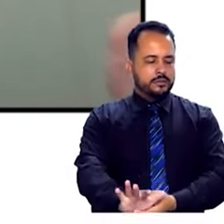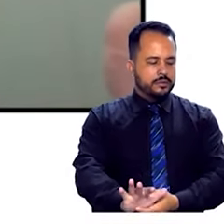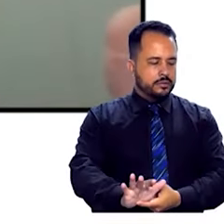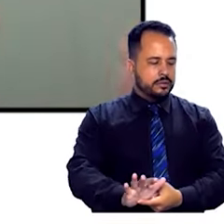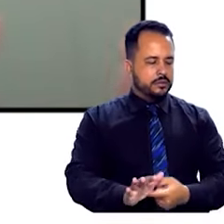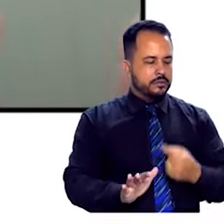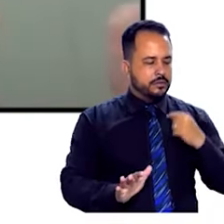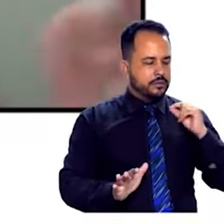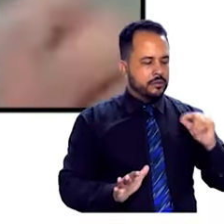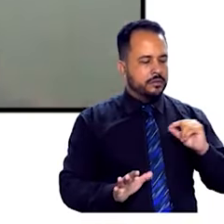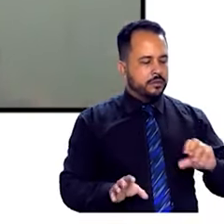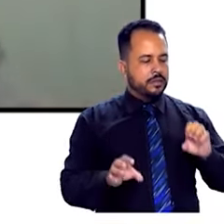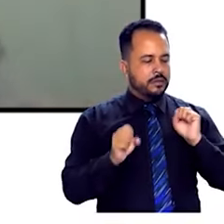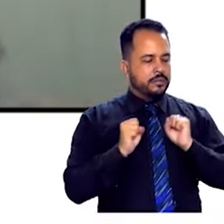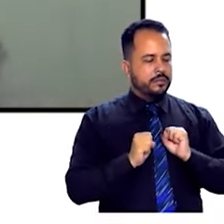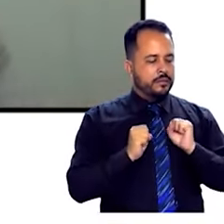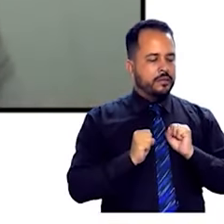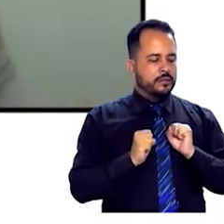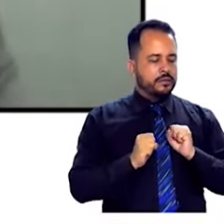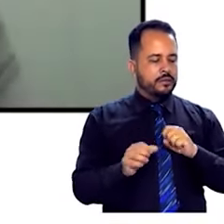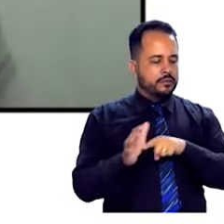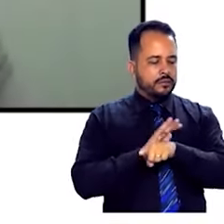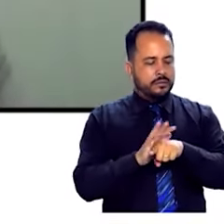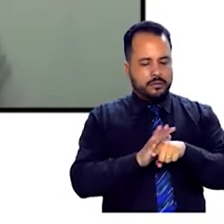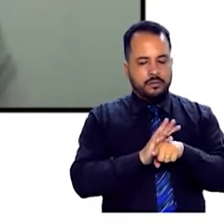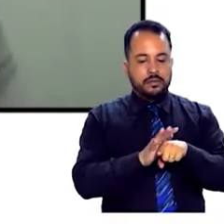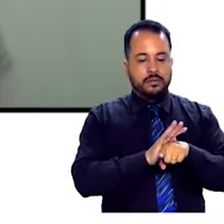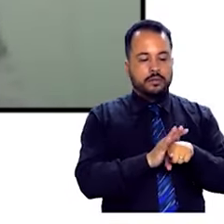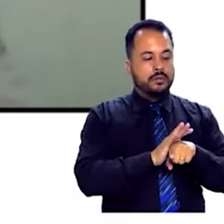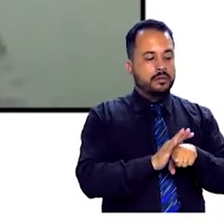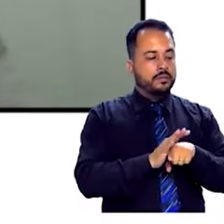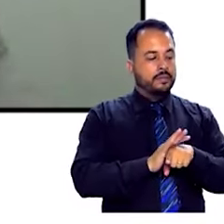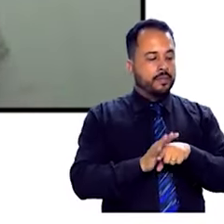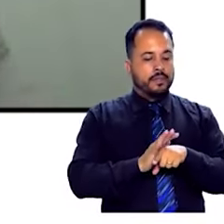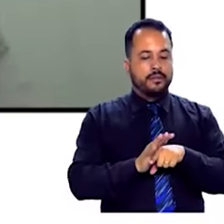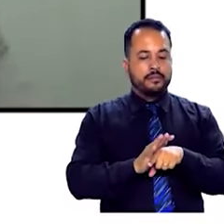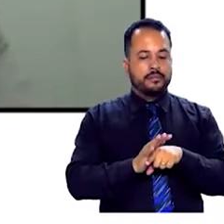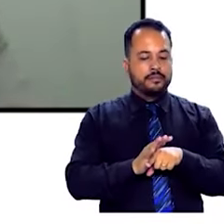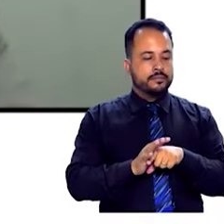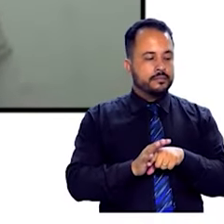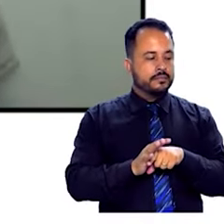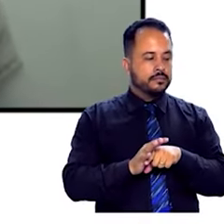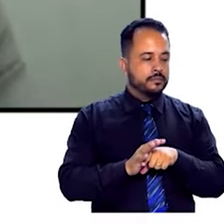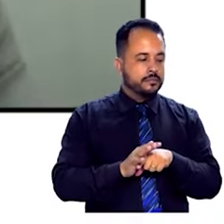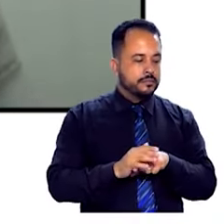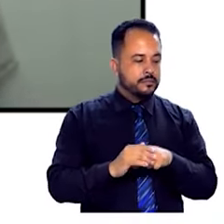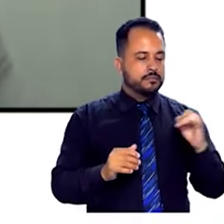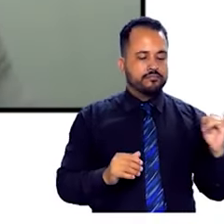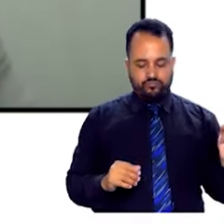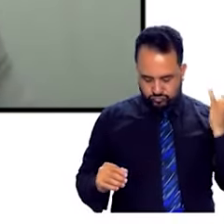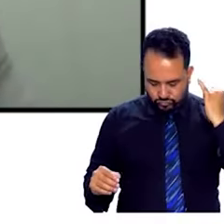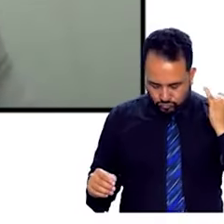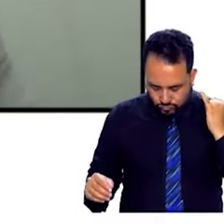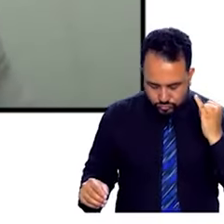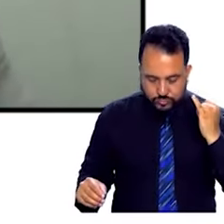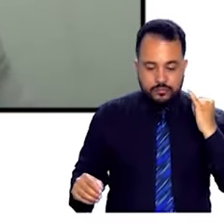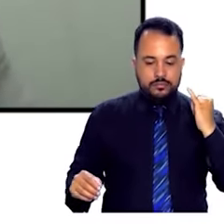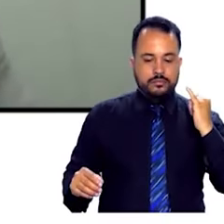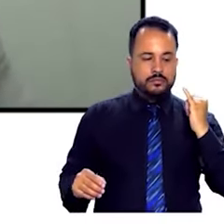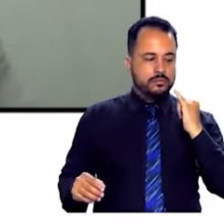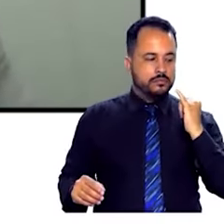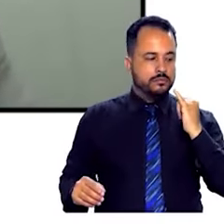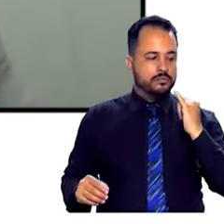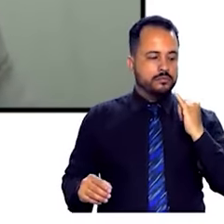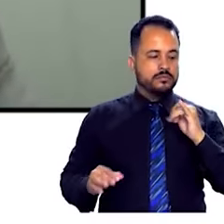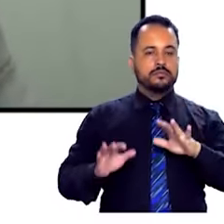ninguna relevancia Uno por ejemplo la magnitud del error se usa para abrir un